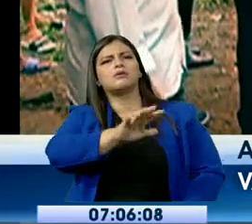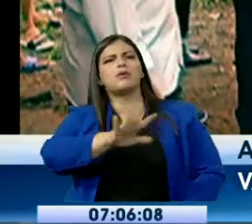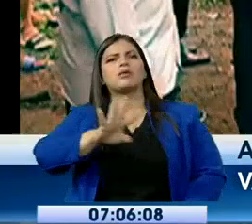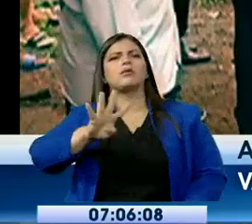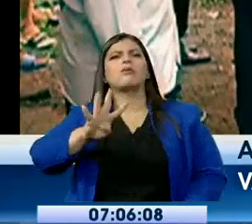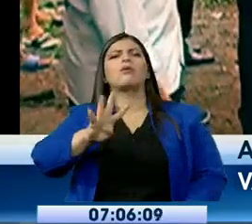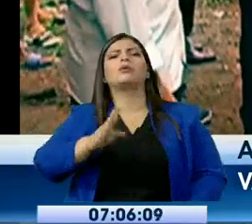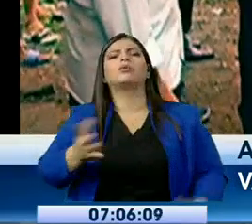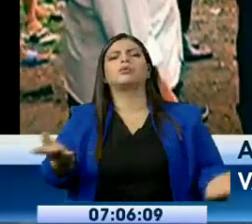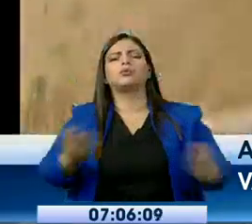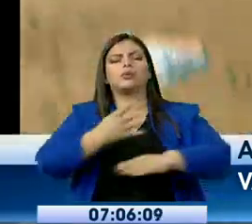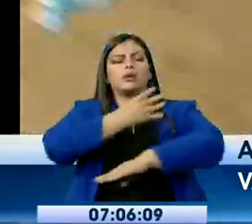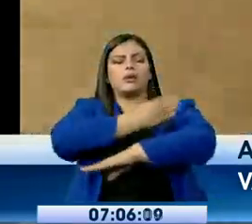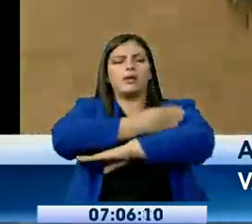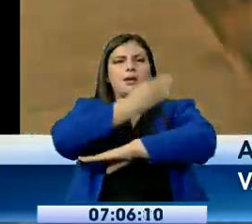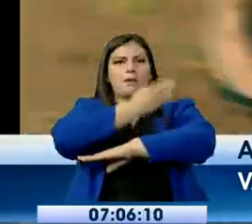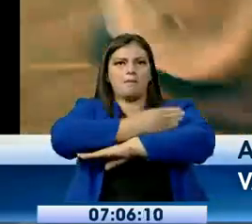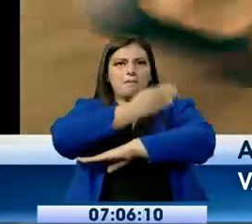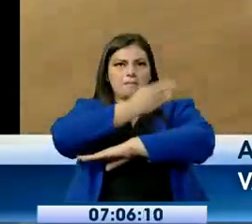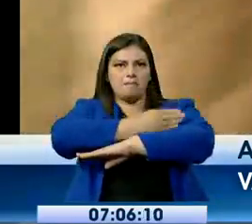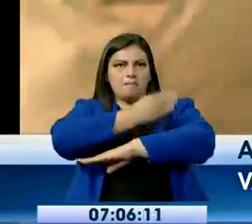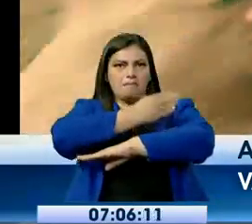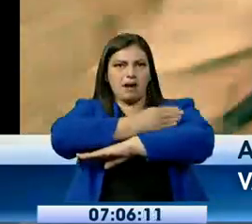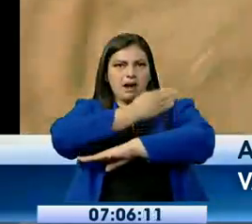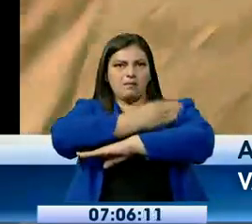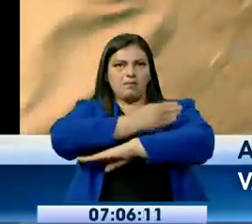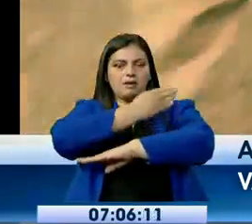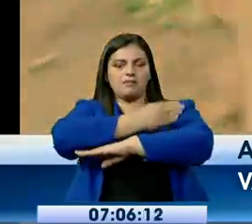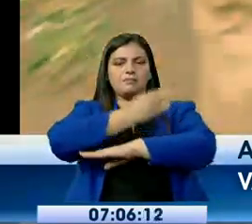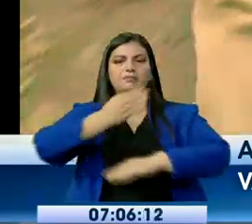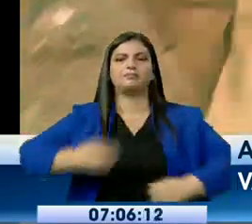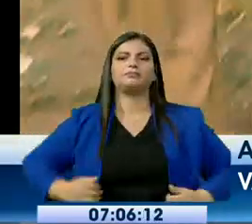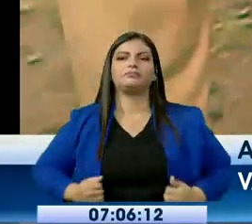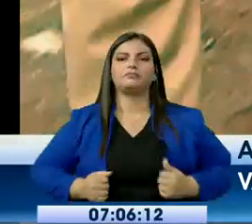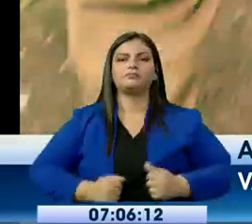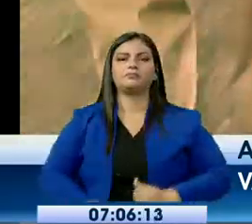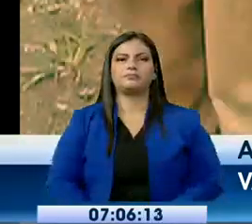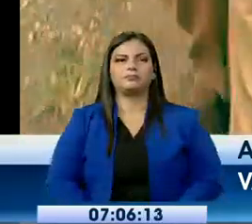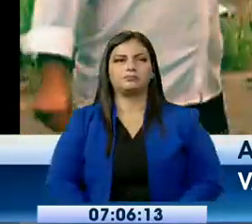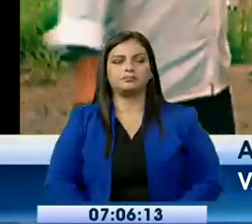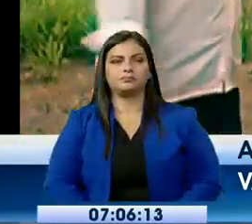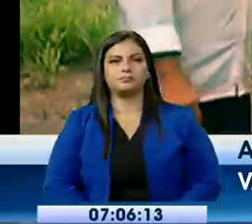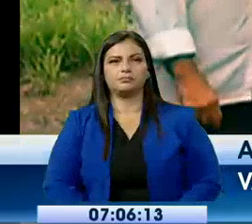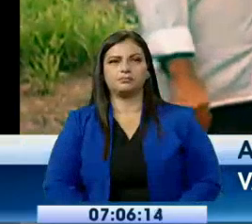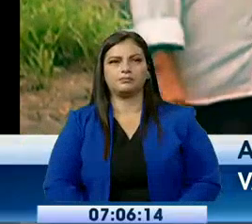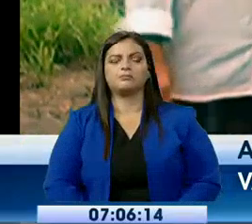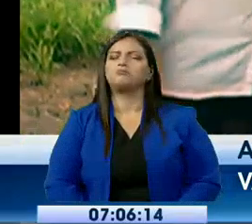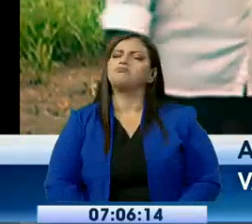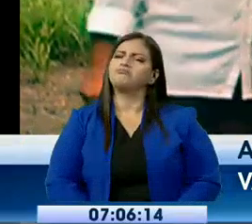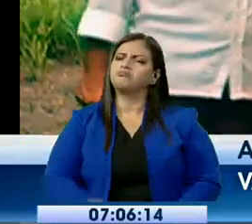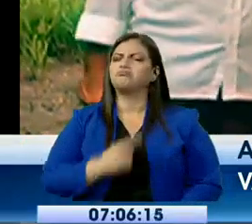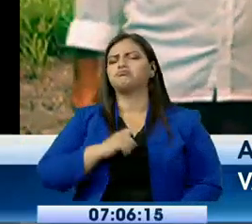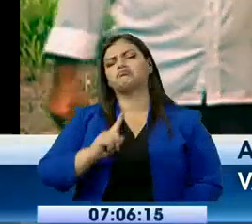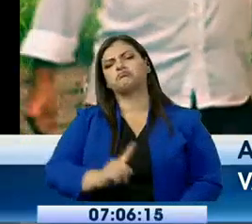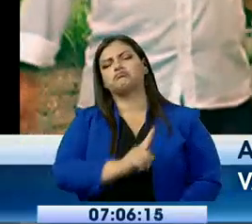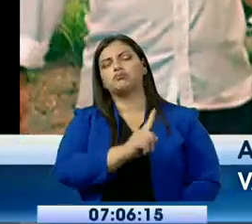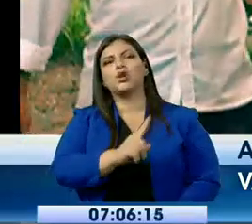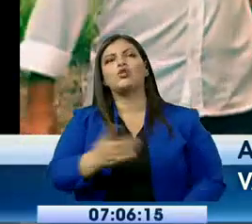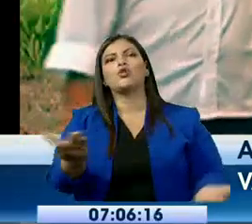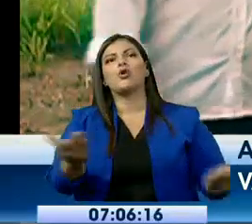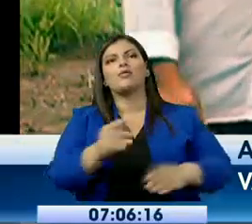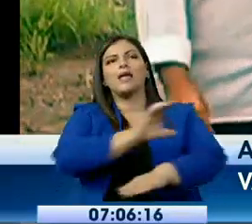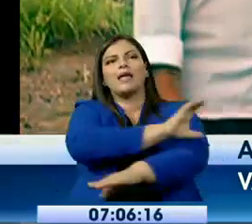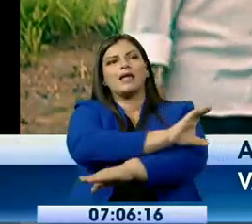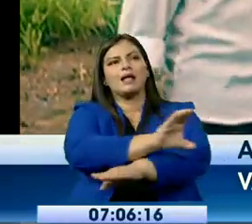a El Empalme, zona limítrofe entre las provincias del Guayas y Los Ríos. Se dirigió hasta sus cultivos del maíz para realizarles